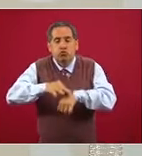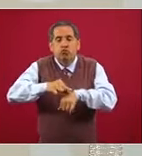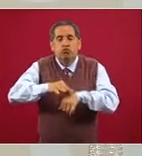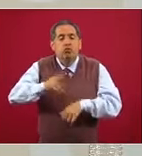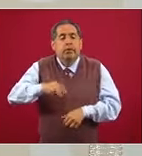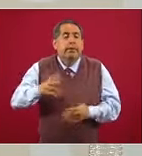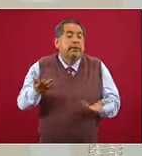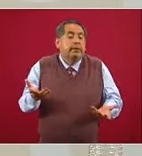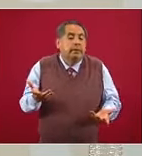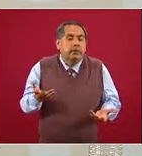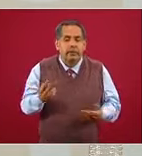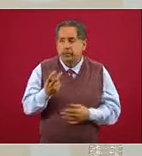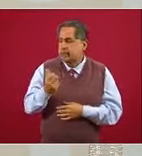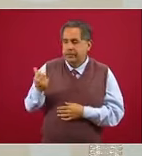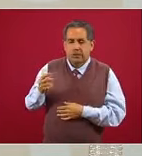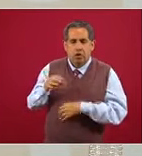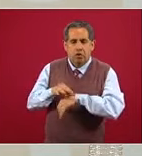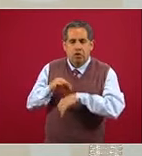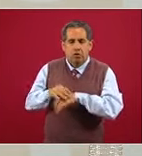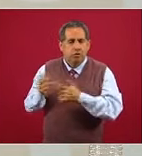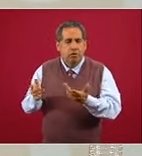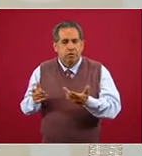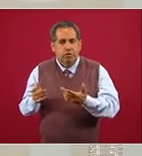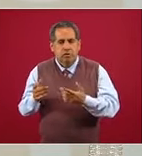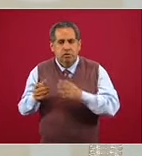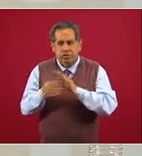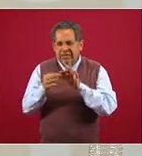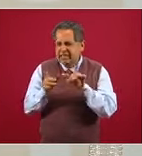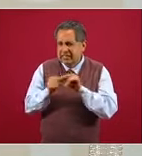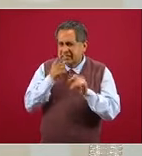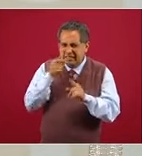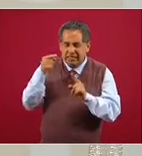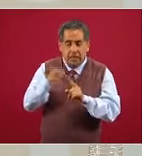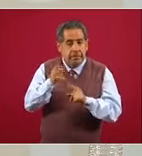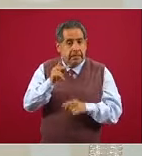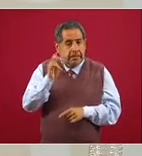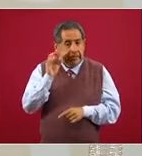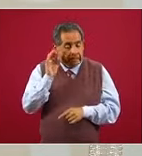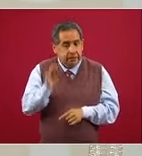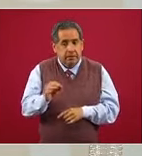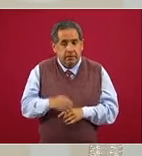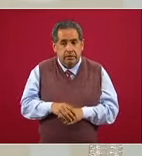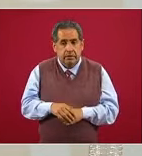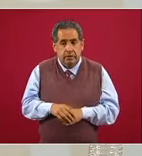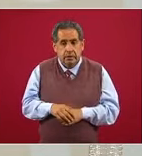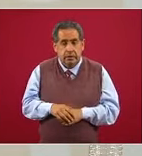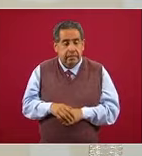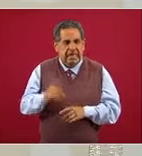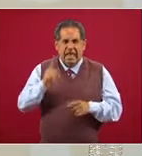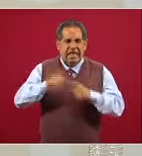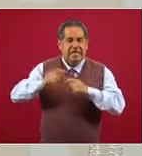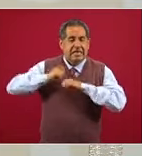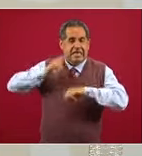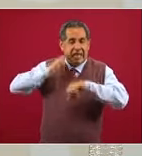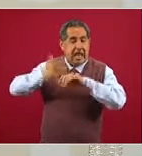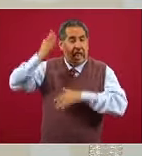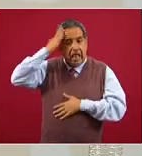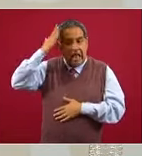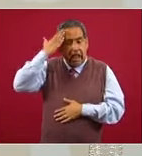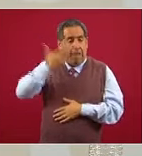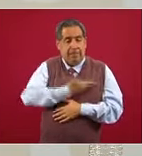bueno, el doctor no lo comentó específicamente, pero el líder, el